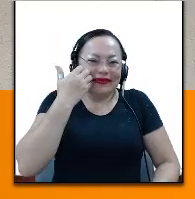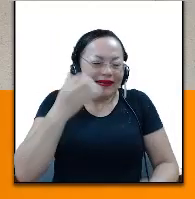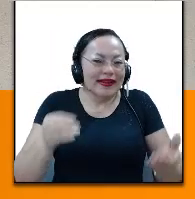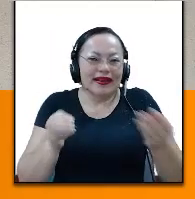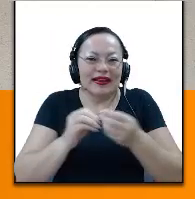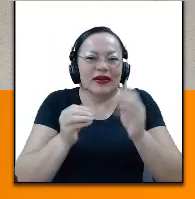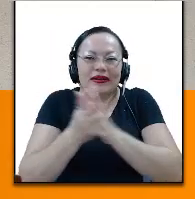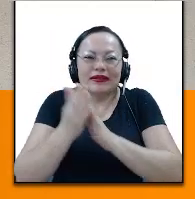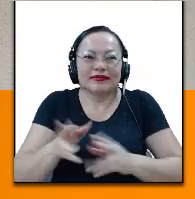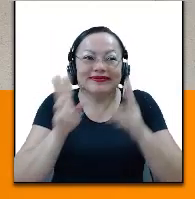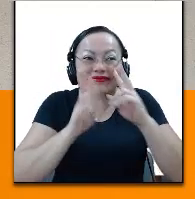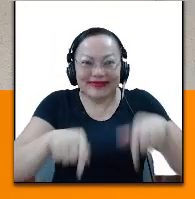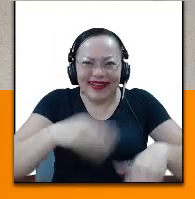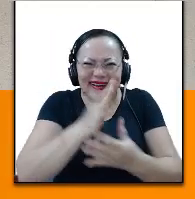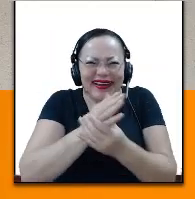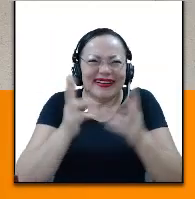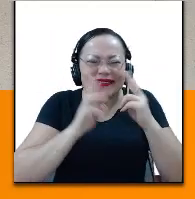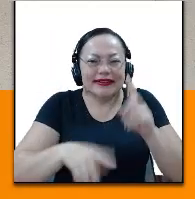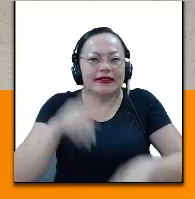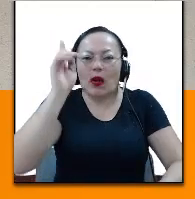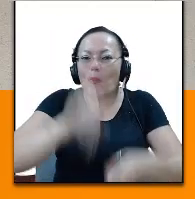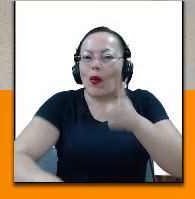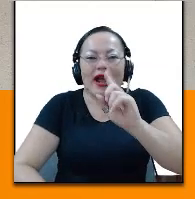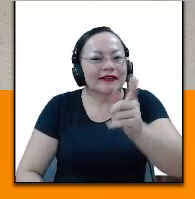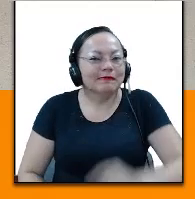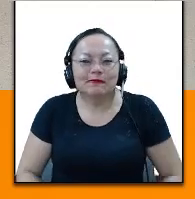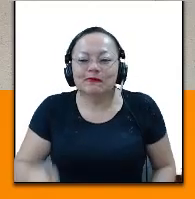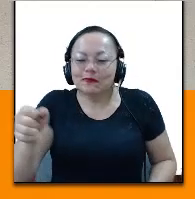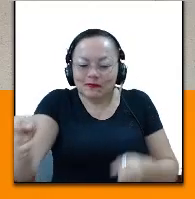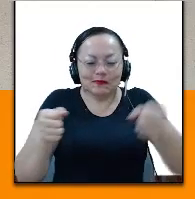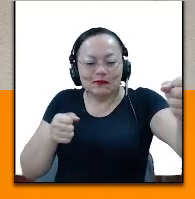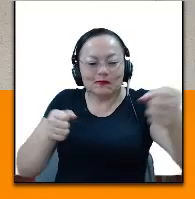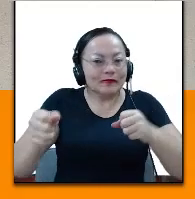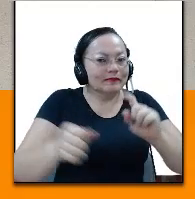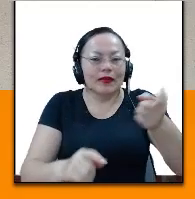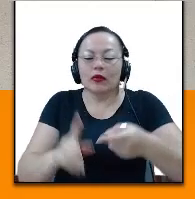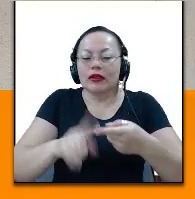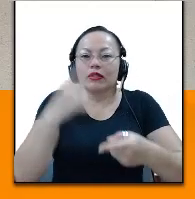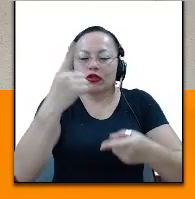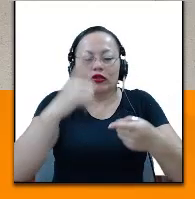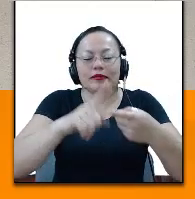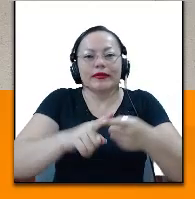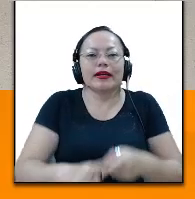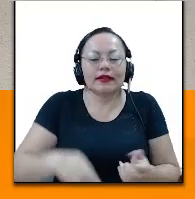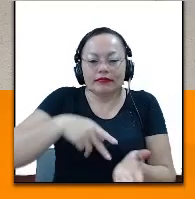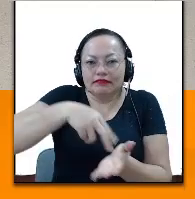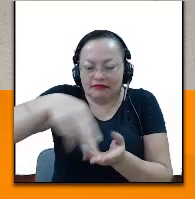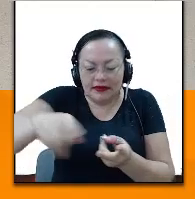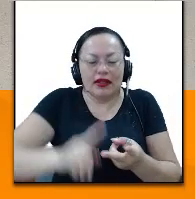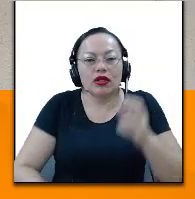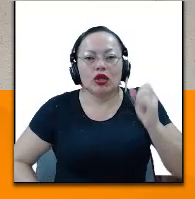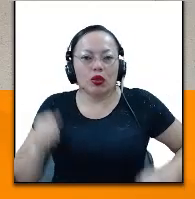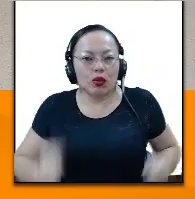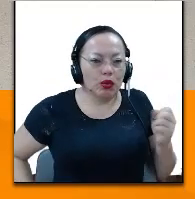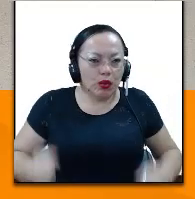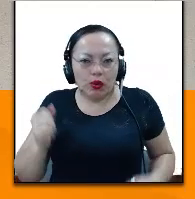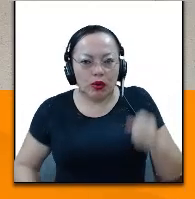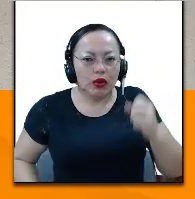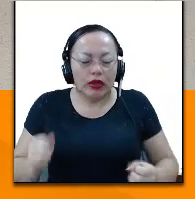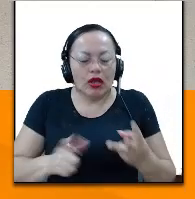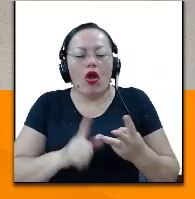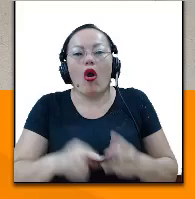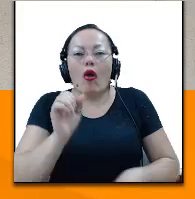hay algunos aquí en La Dorada, no se podrían utilizar. Solo puede salir a caminar, correr o montar bicicleta en su propia